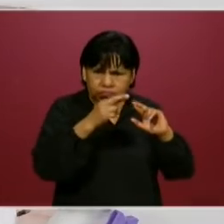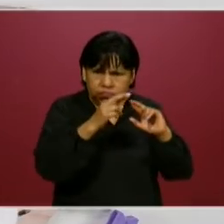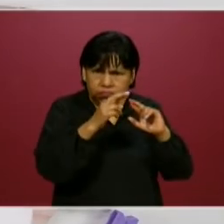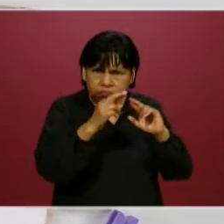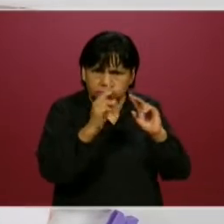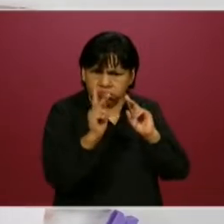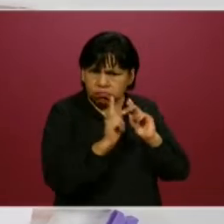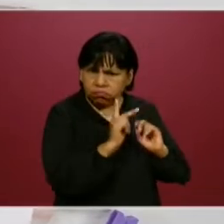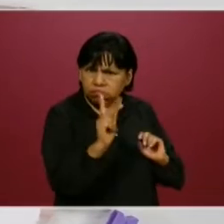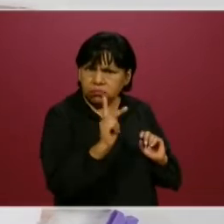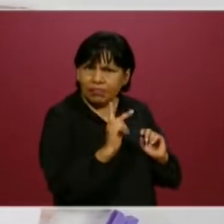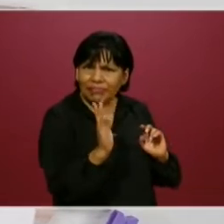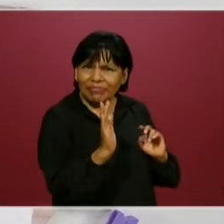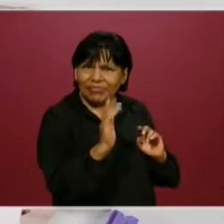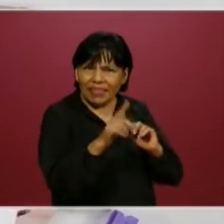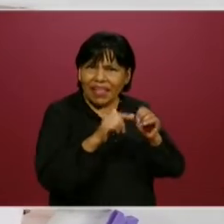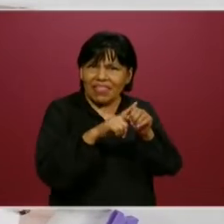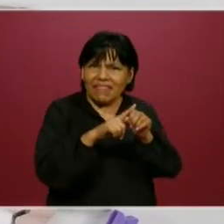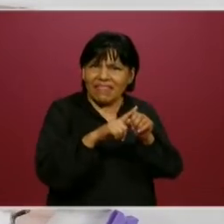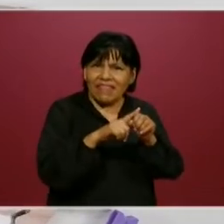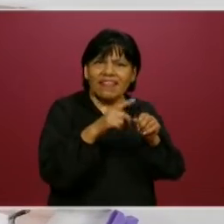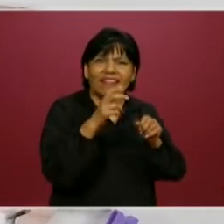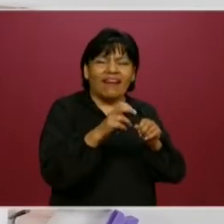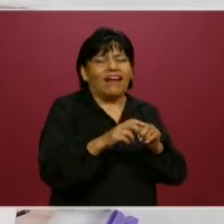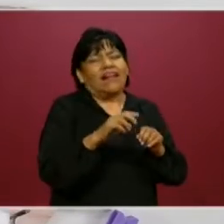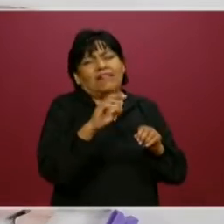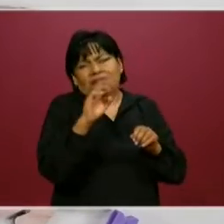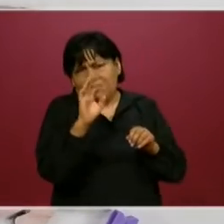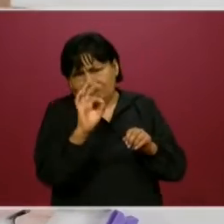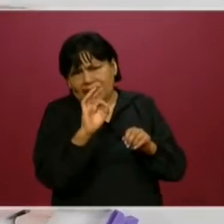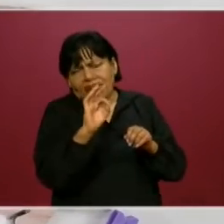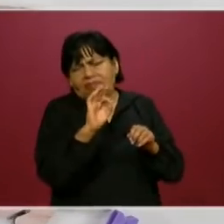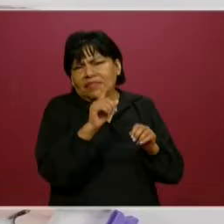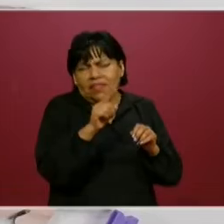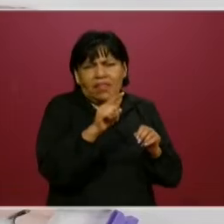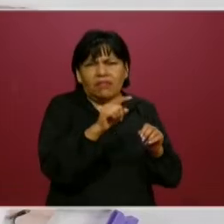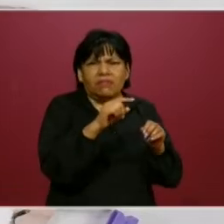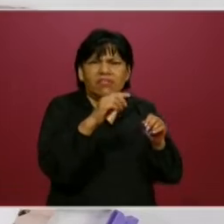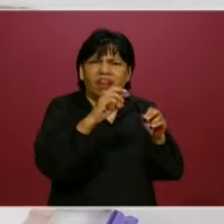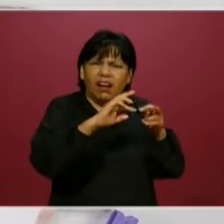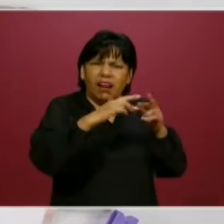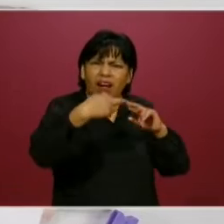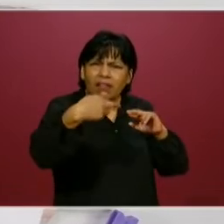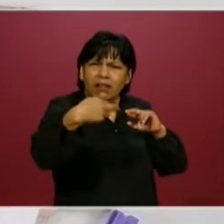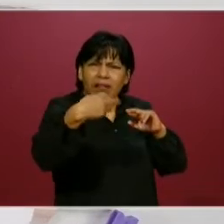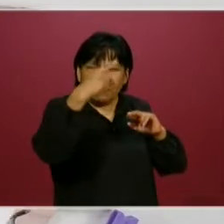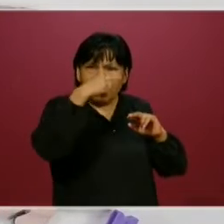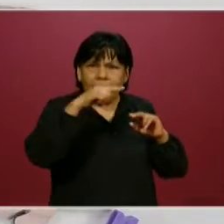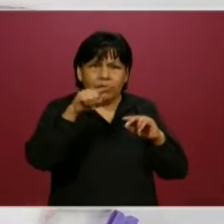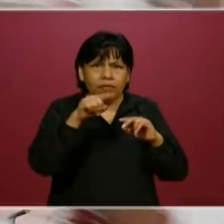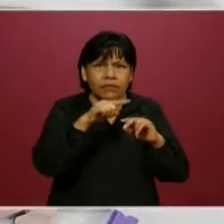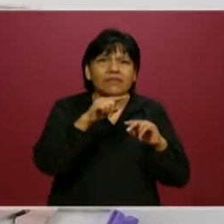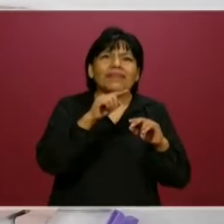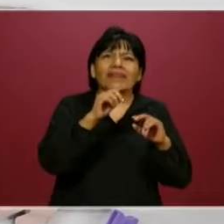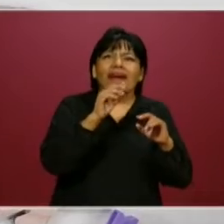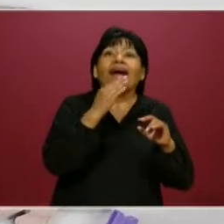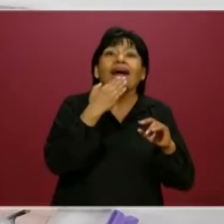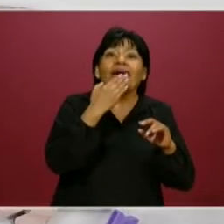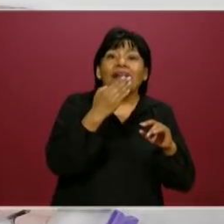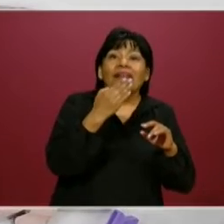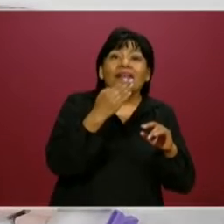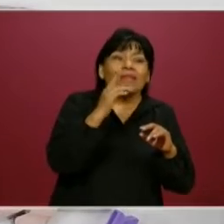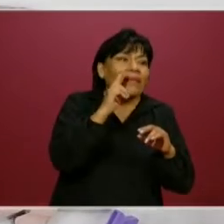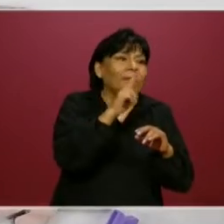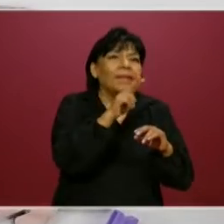animalitos recuerda que no tienen que ser exactos los tonos pero sí deben llevar mucha relación para que la combinación sea correcta